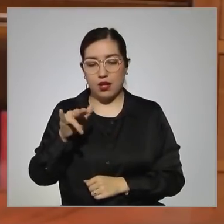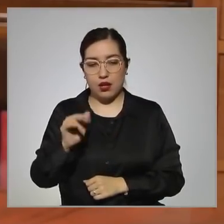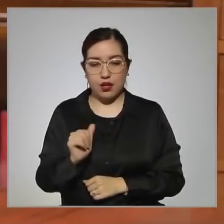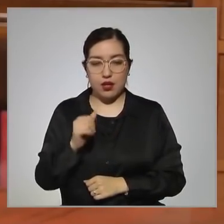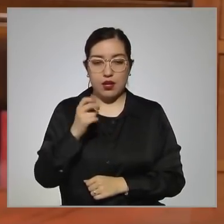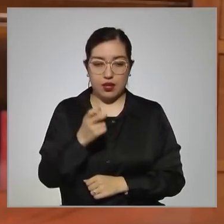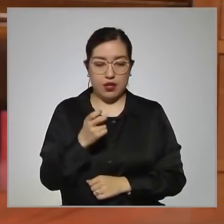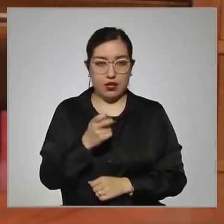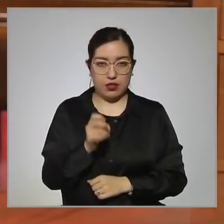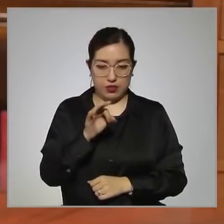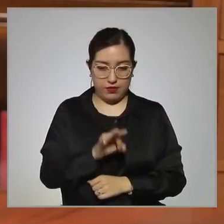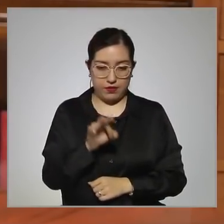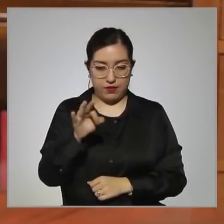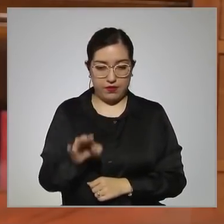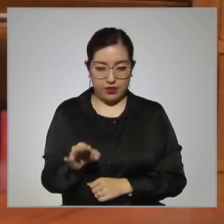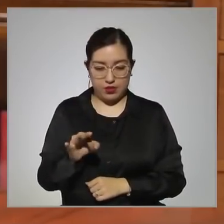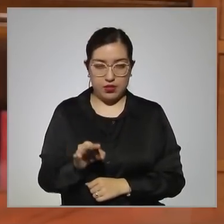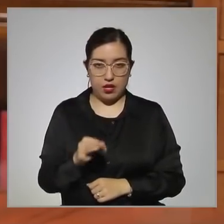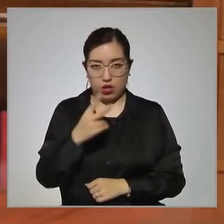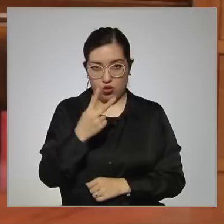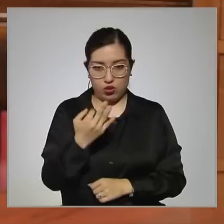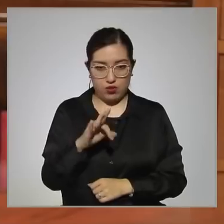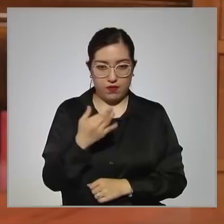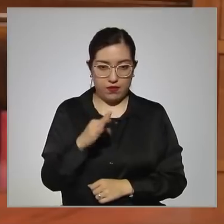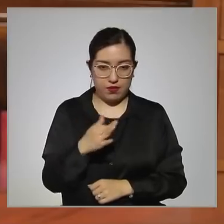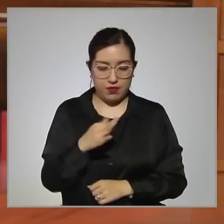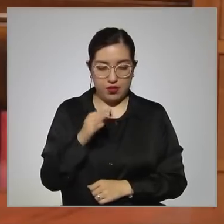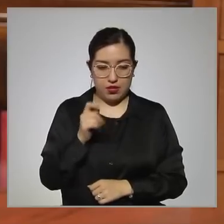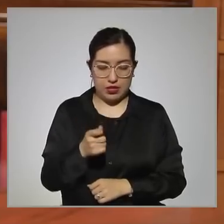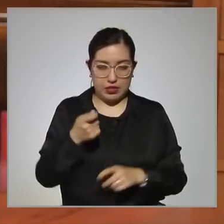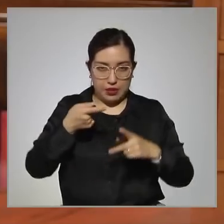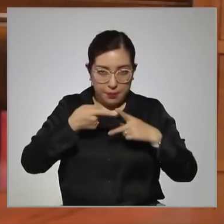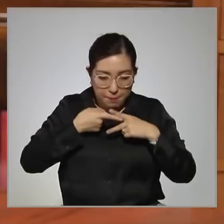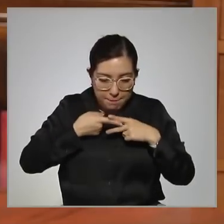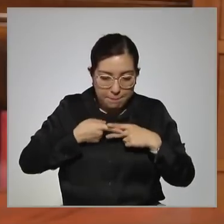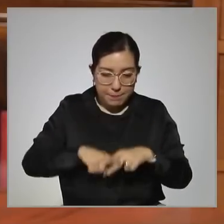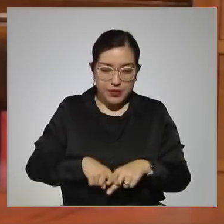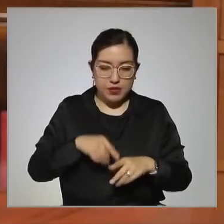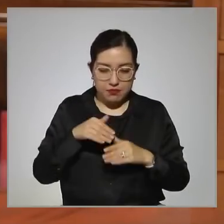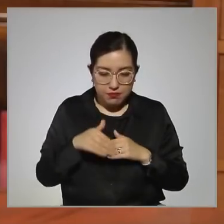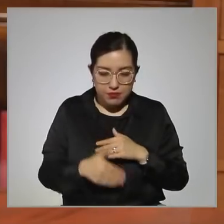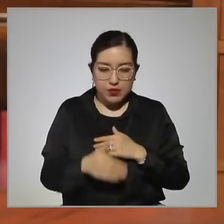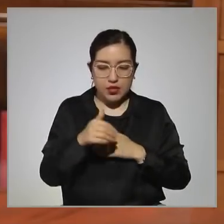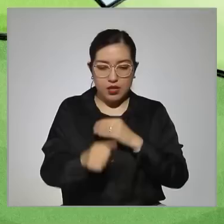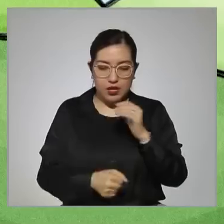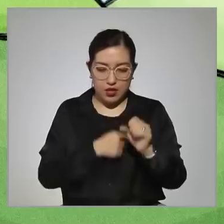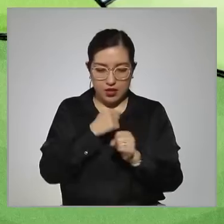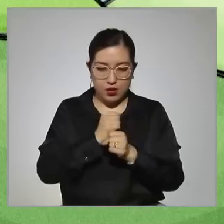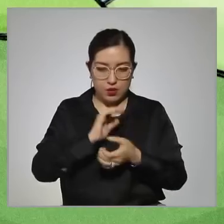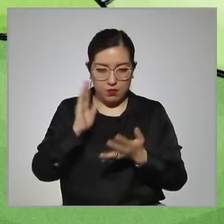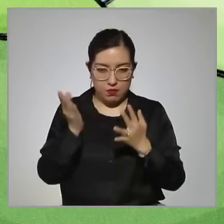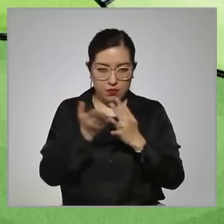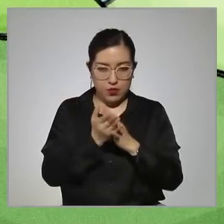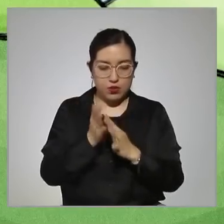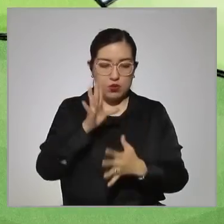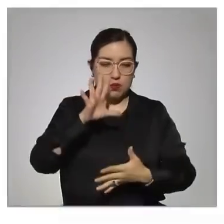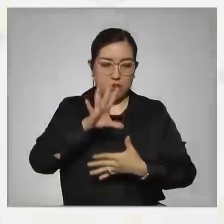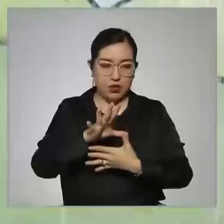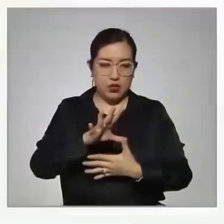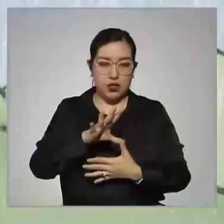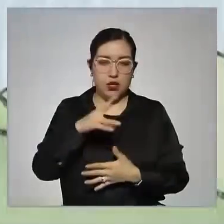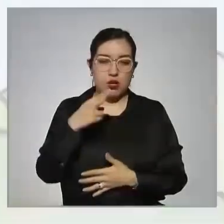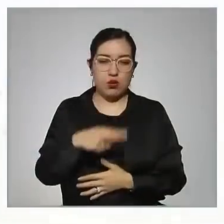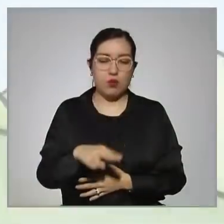esa fecha, 2 de febrero, es el inicio del año mesoamericano. Por cierto, se llamaba el Día de